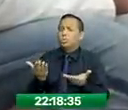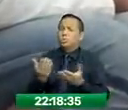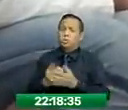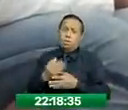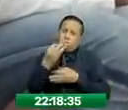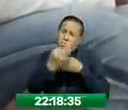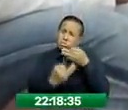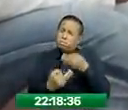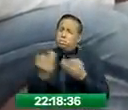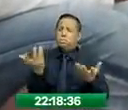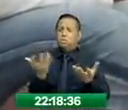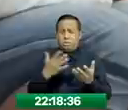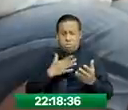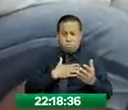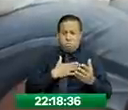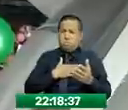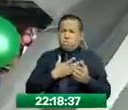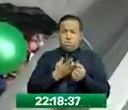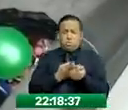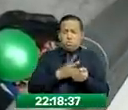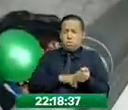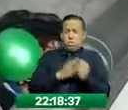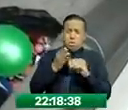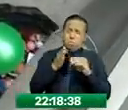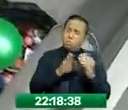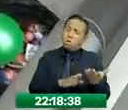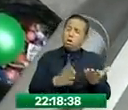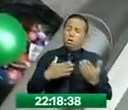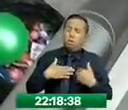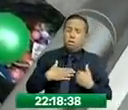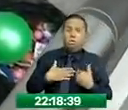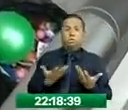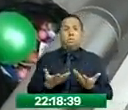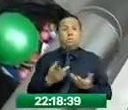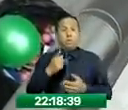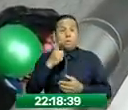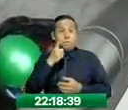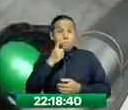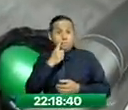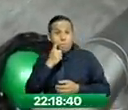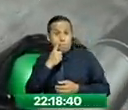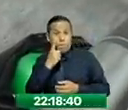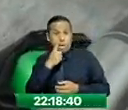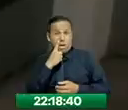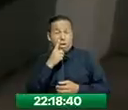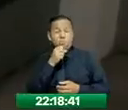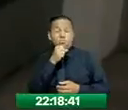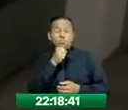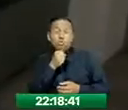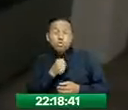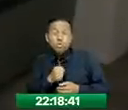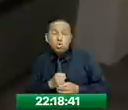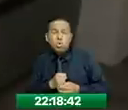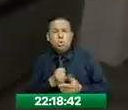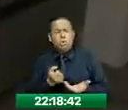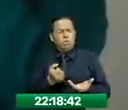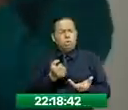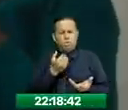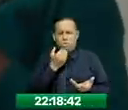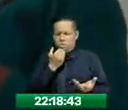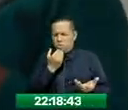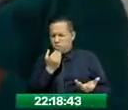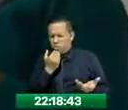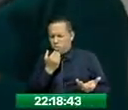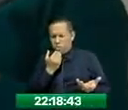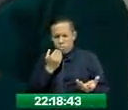queda en vano la muerte de mi sobrina el abuelito paterno cuidaba de la hermanita débil y aún no entienden por qué